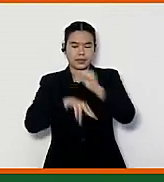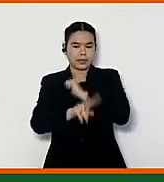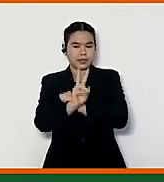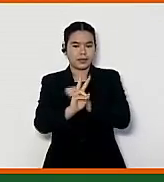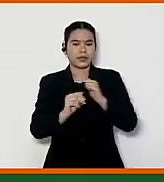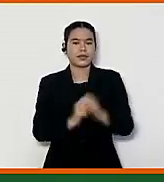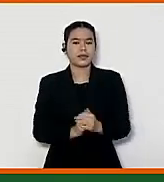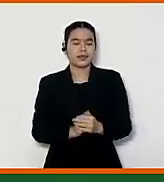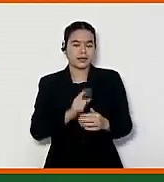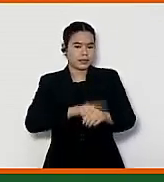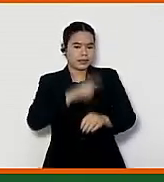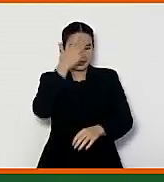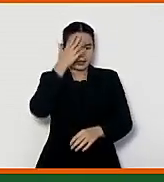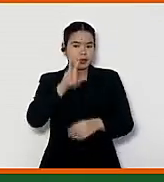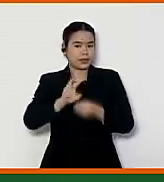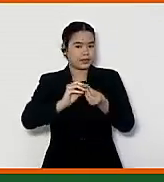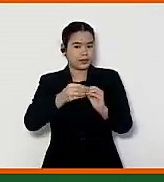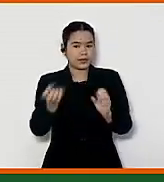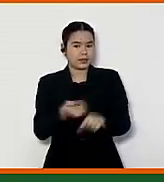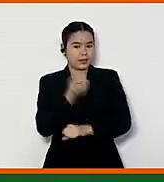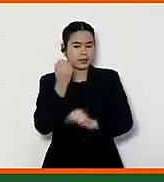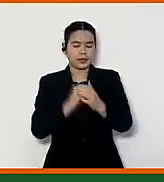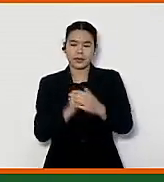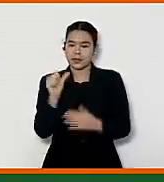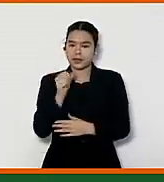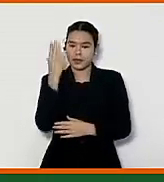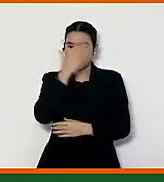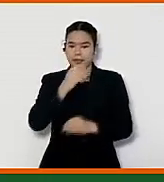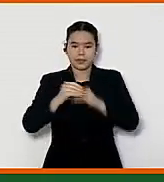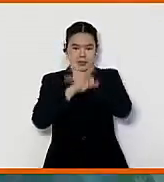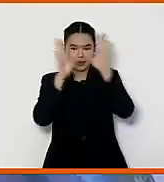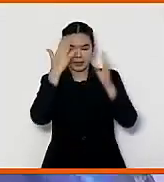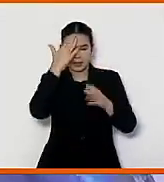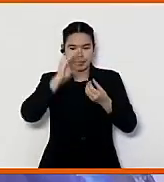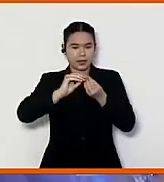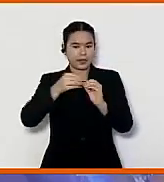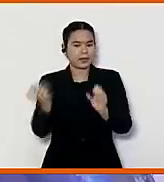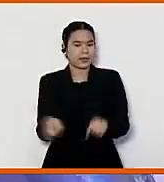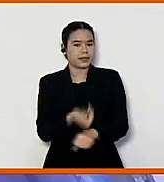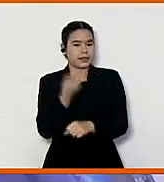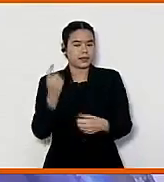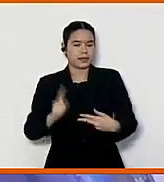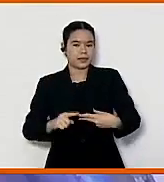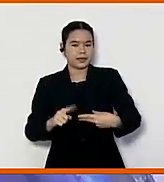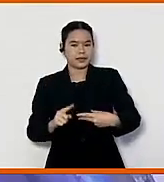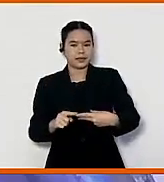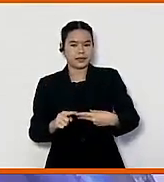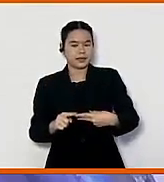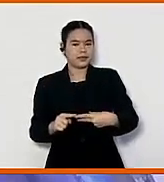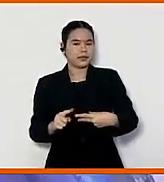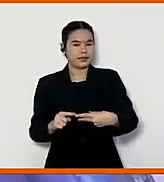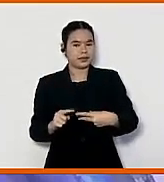premiados. Vamos a conocer los dos números favorecidos en esta mañana. Su primer número ganador con su primer dígito es